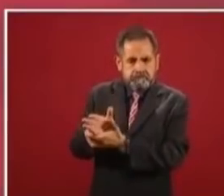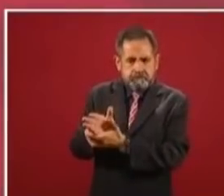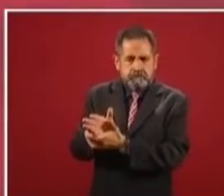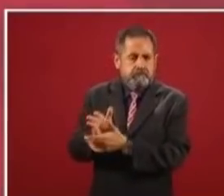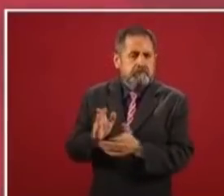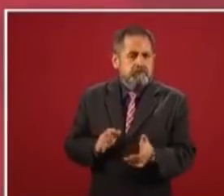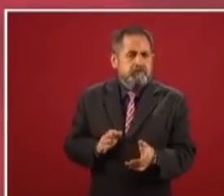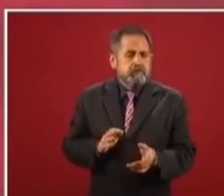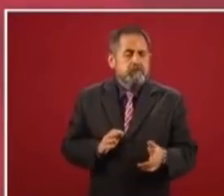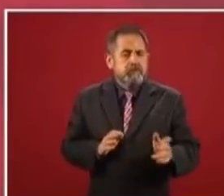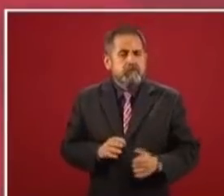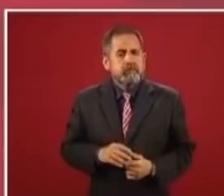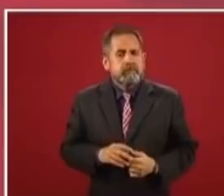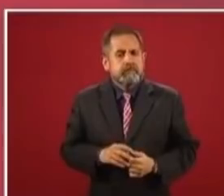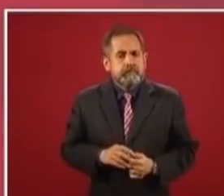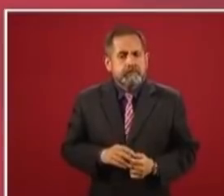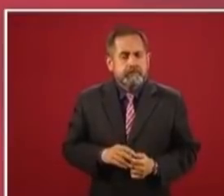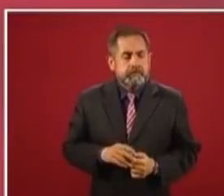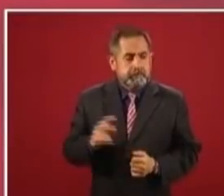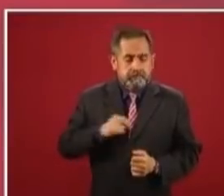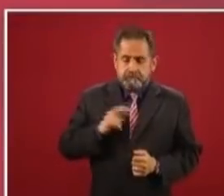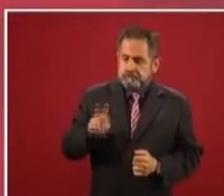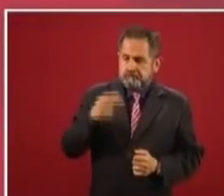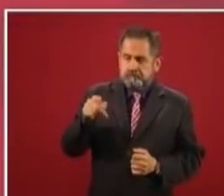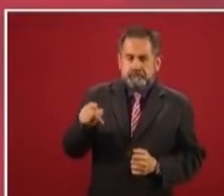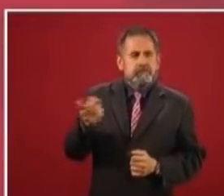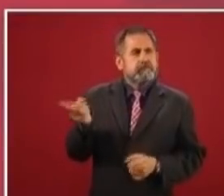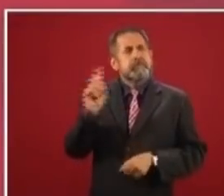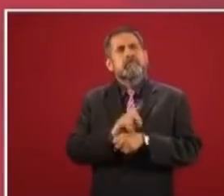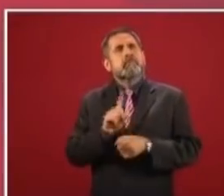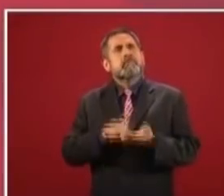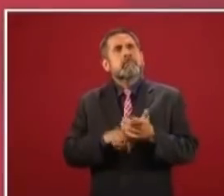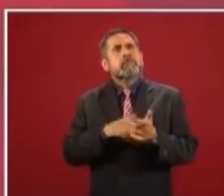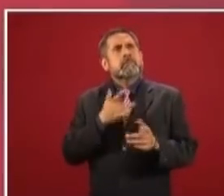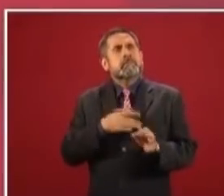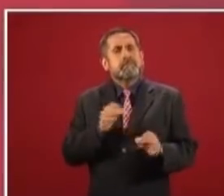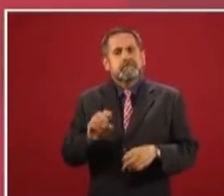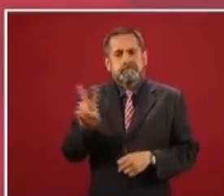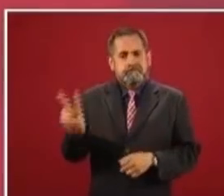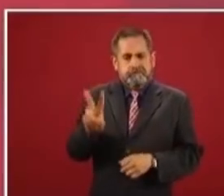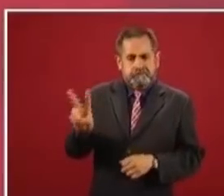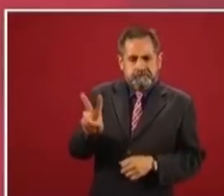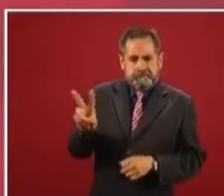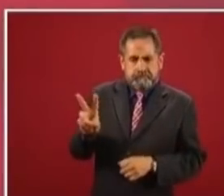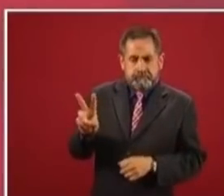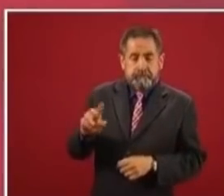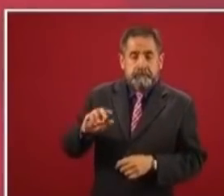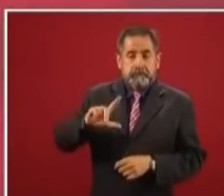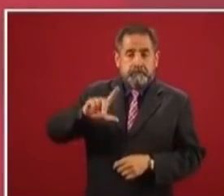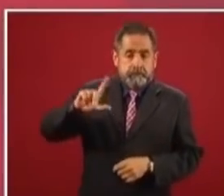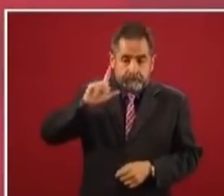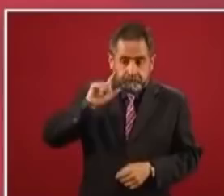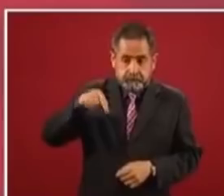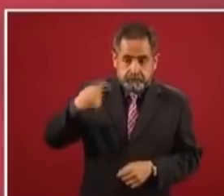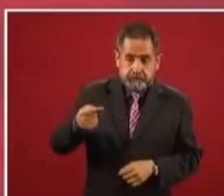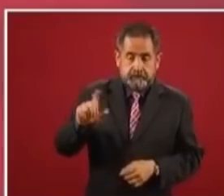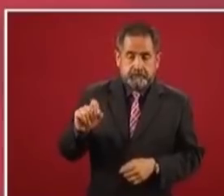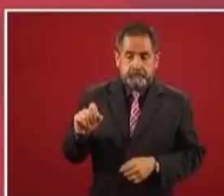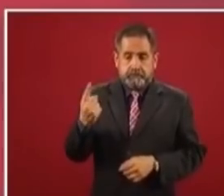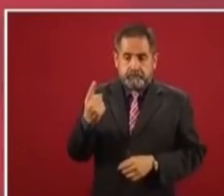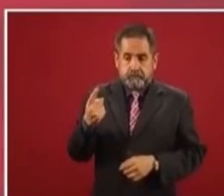Vamos a estar en Tlaxiaco, que es viernes. El 21 vamos a estar en